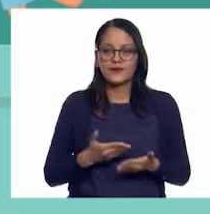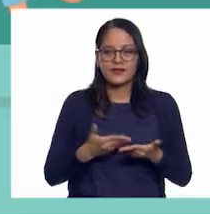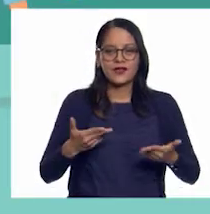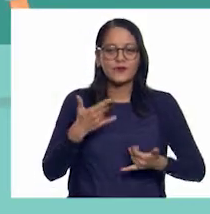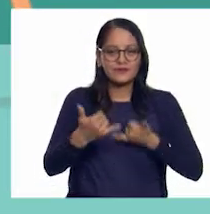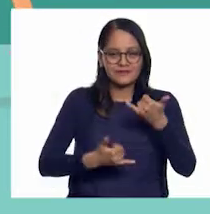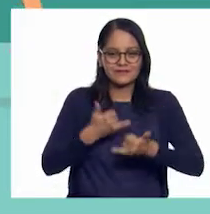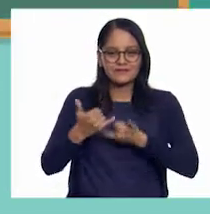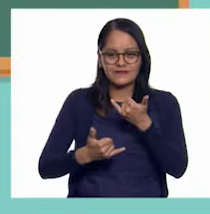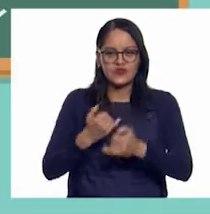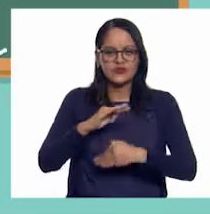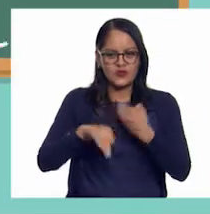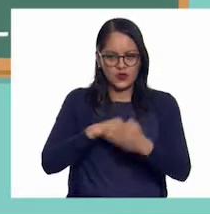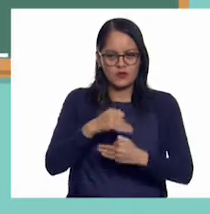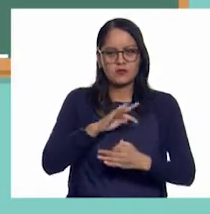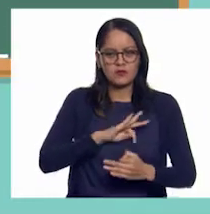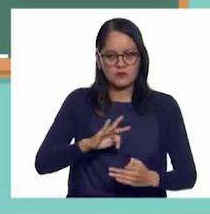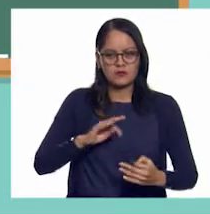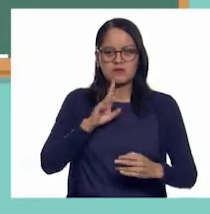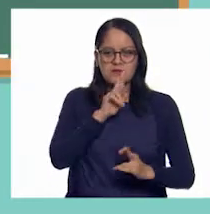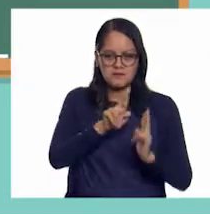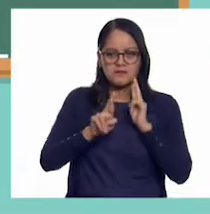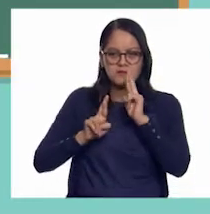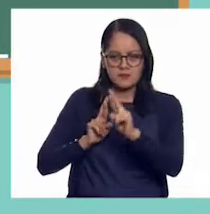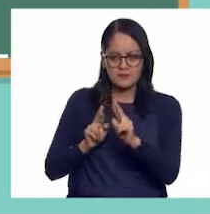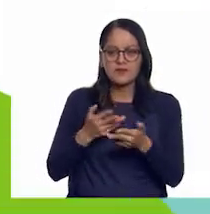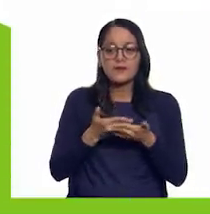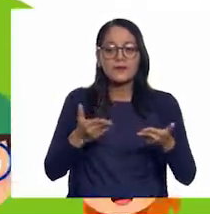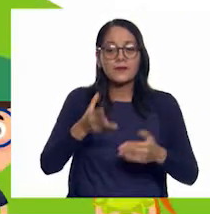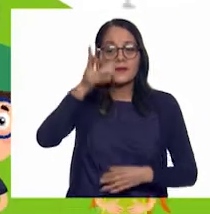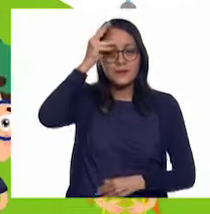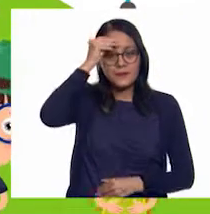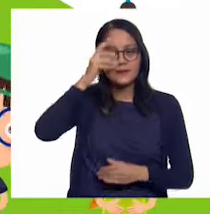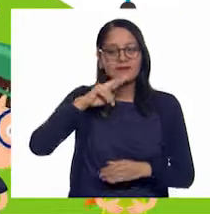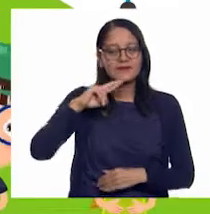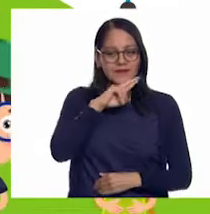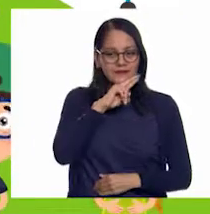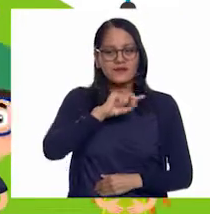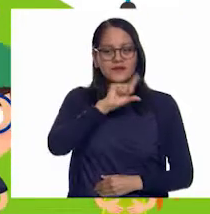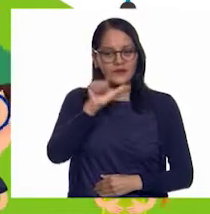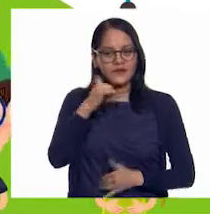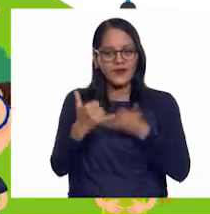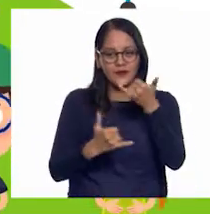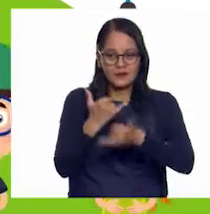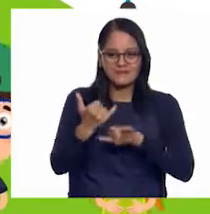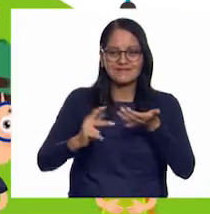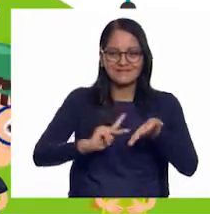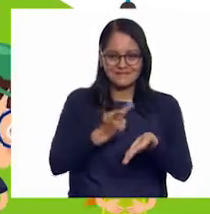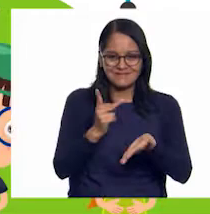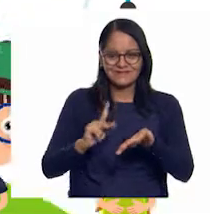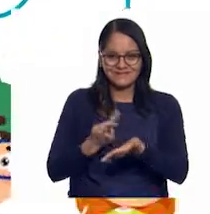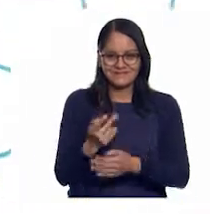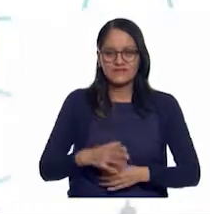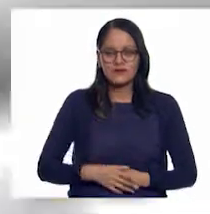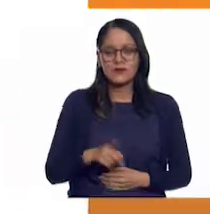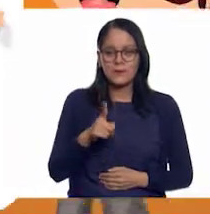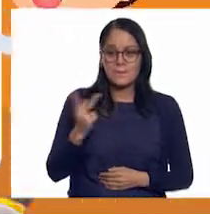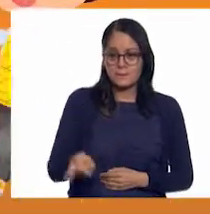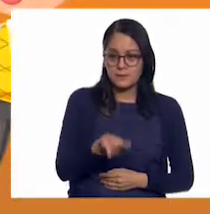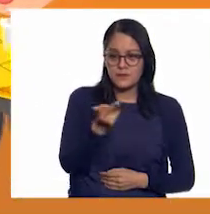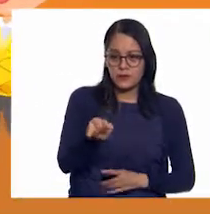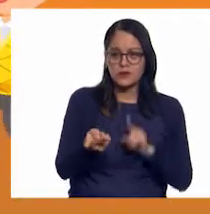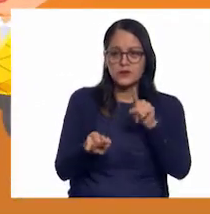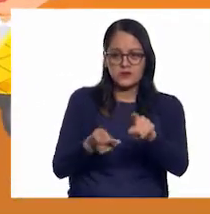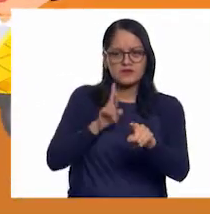Momento de jugar, tiempo de contestar. Aprende rápido y vuelve a jugar. Responde